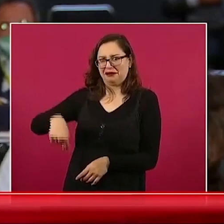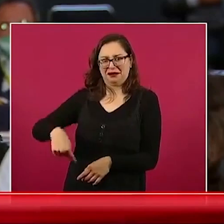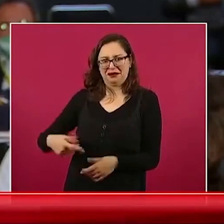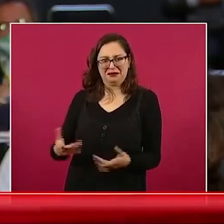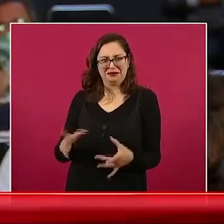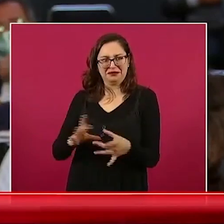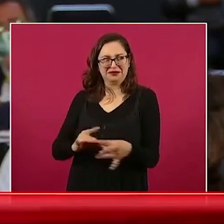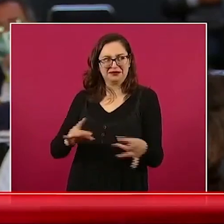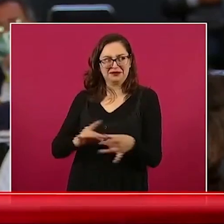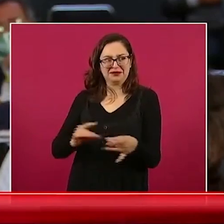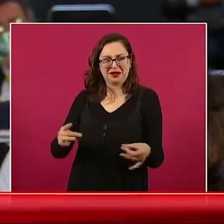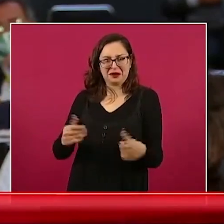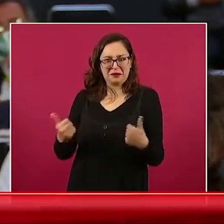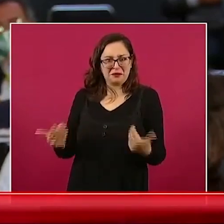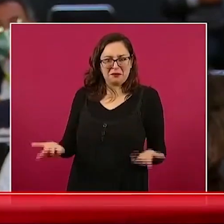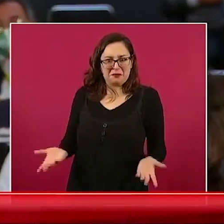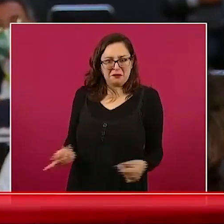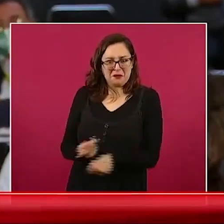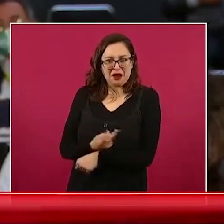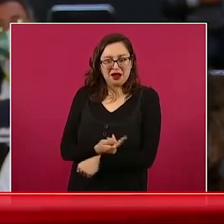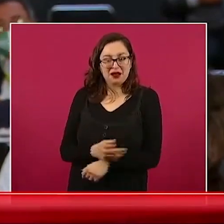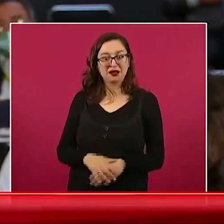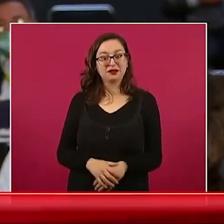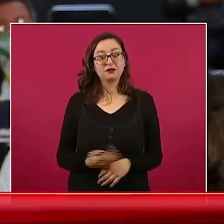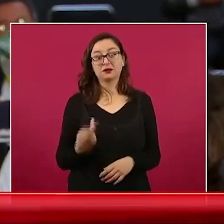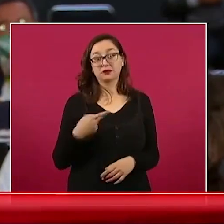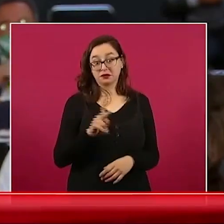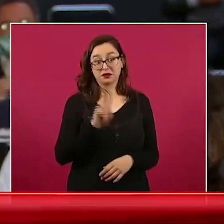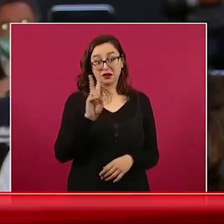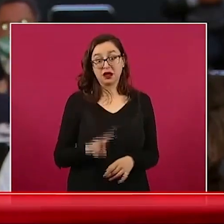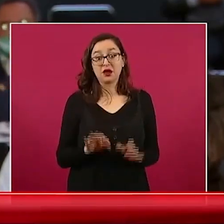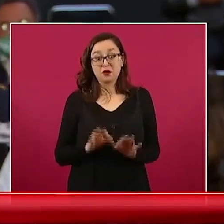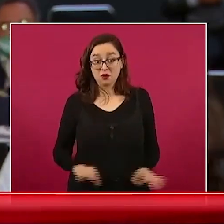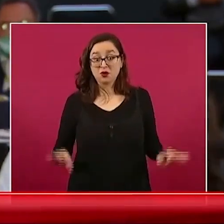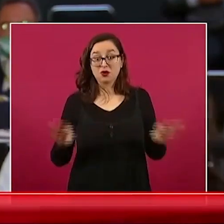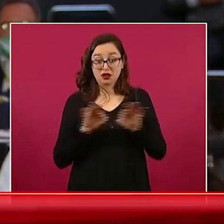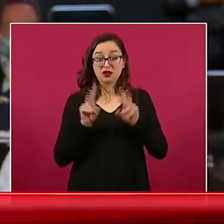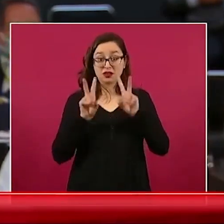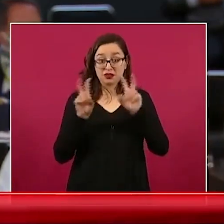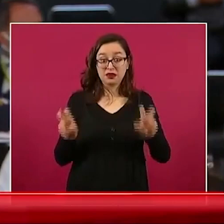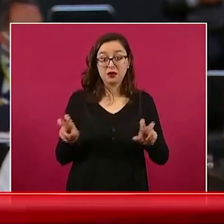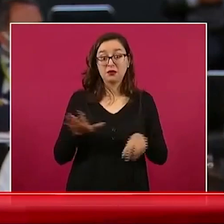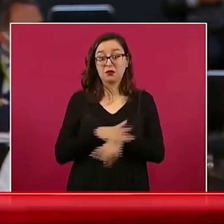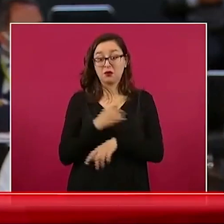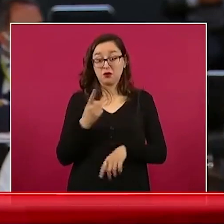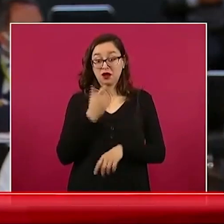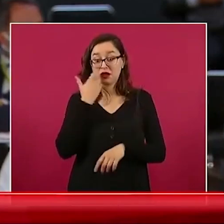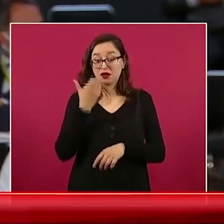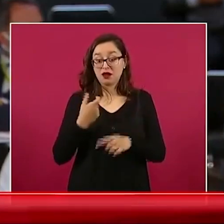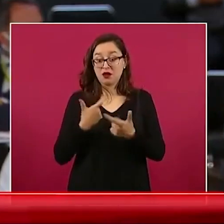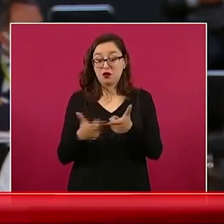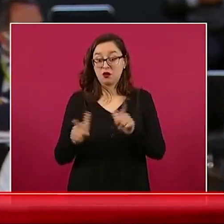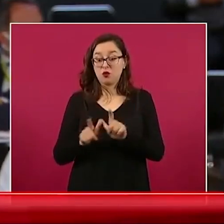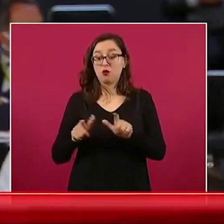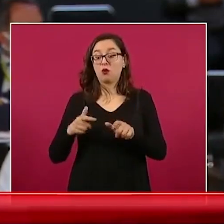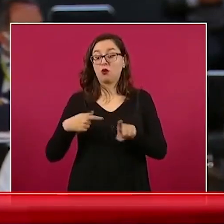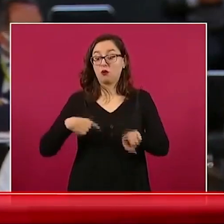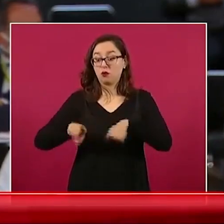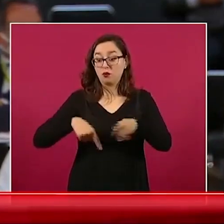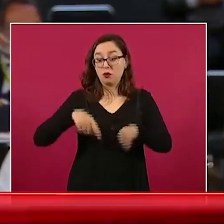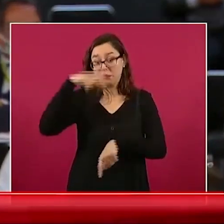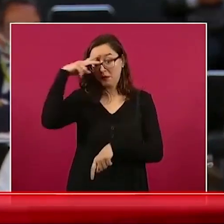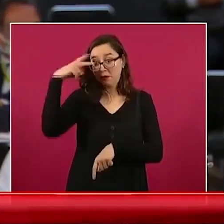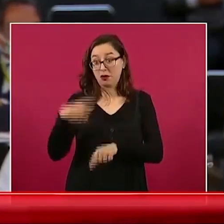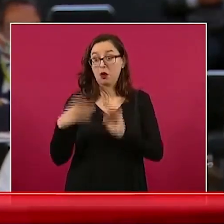muy contentos de pasar una semifinal en el mundial o en el mundial, y que estos actos de corrupción han impedido que